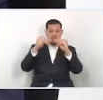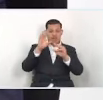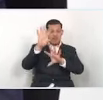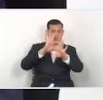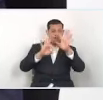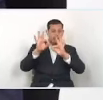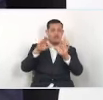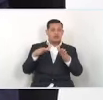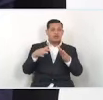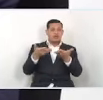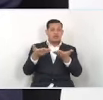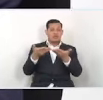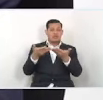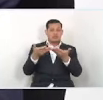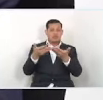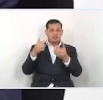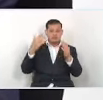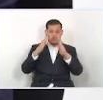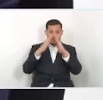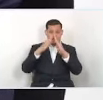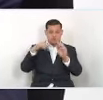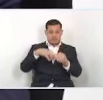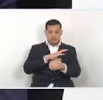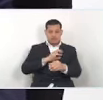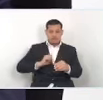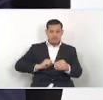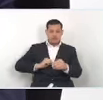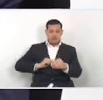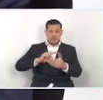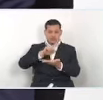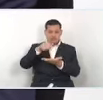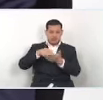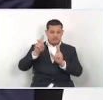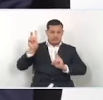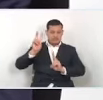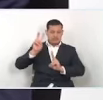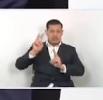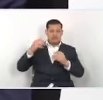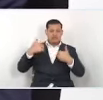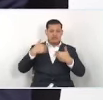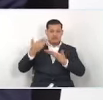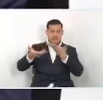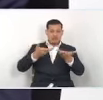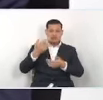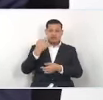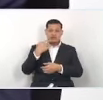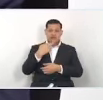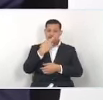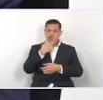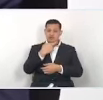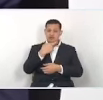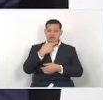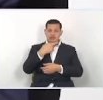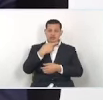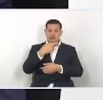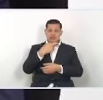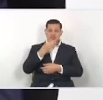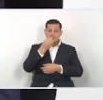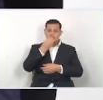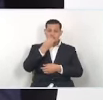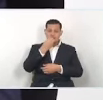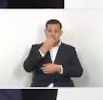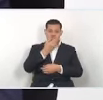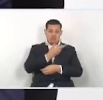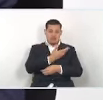algunos que radican acá en San Salvador y tienen sucursales de venta de restaurantes, food courts y otras